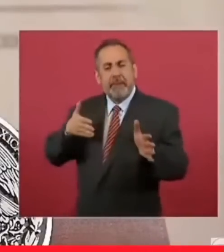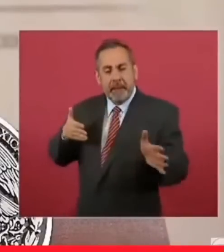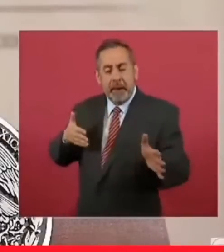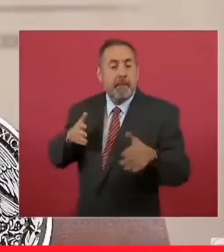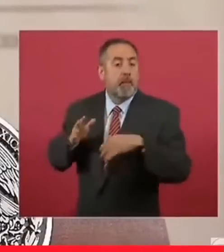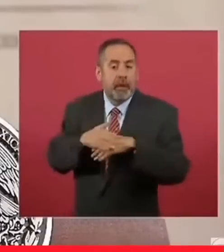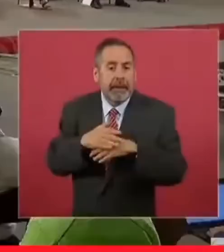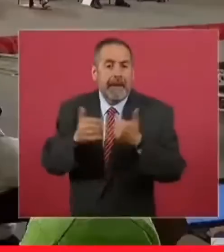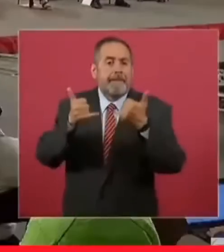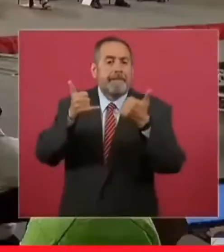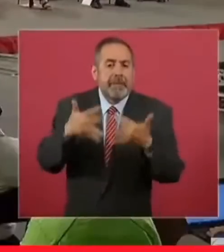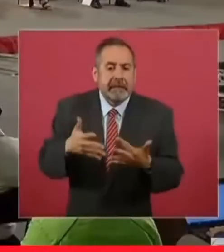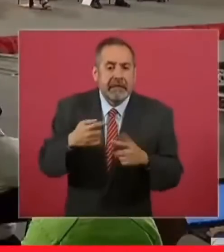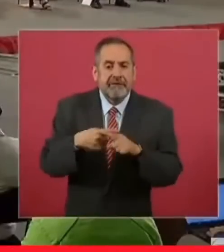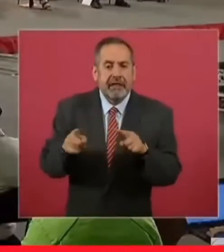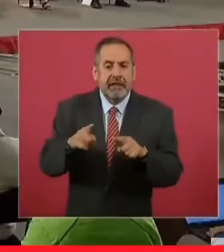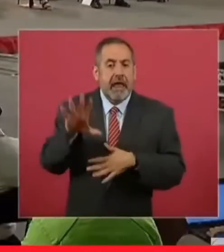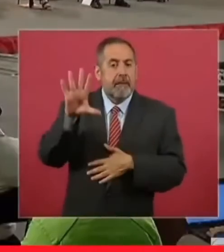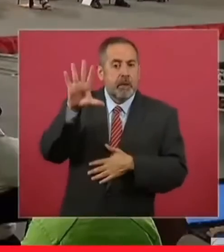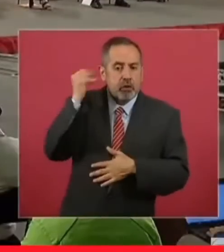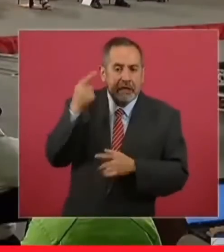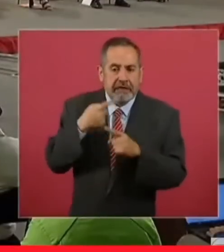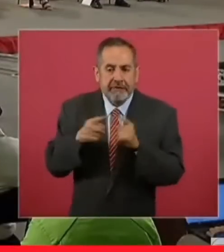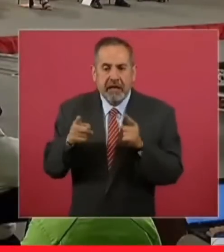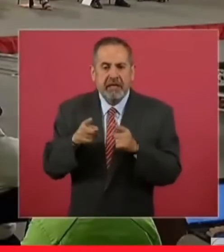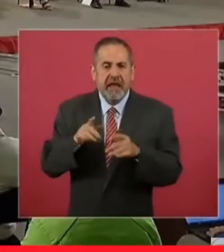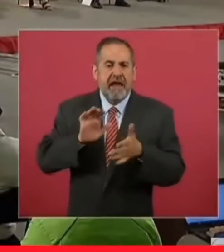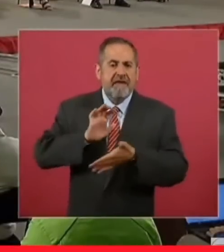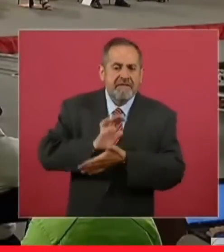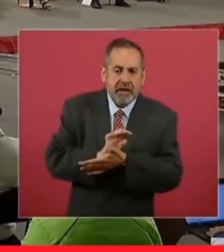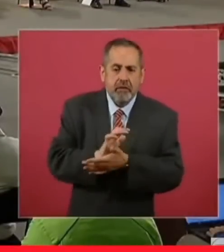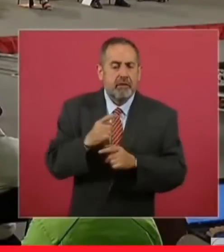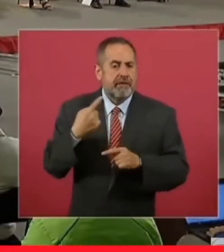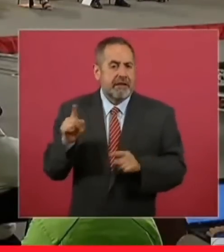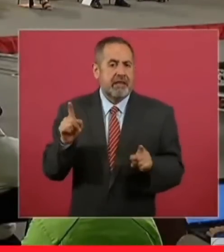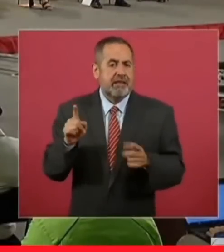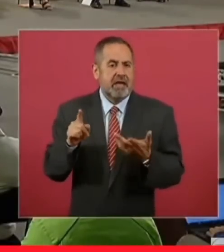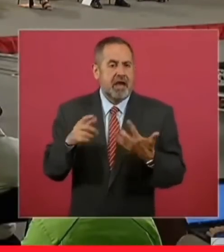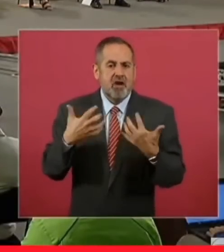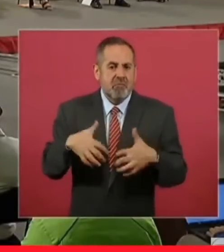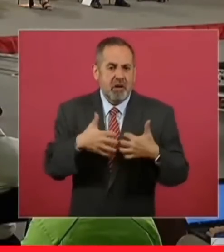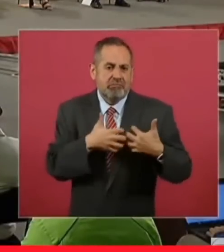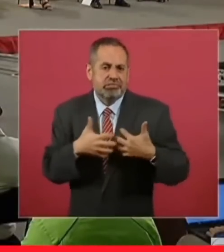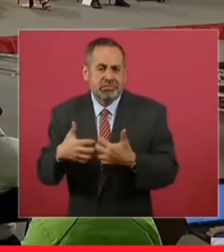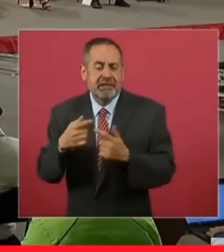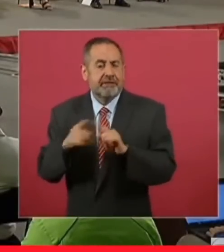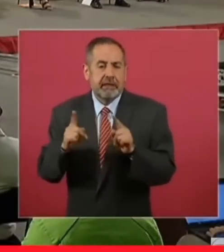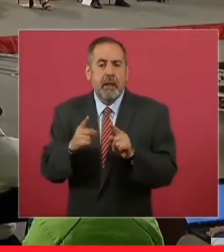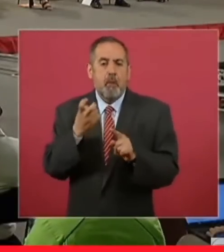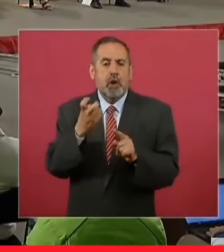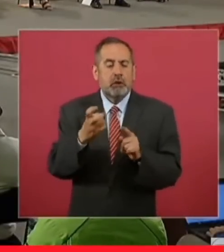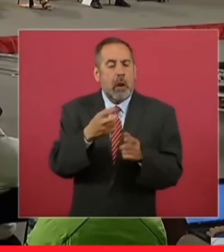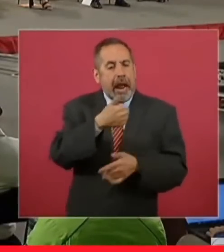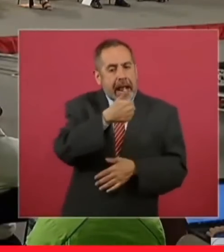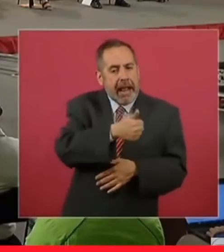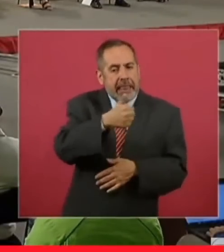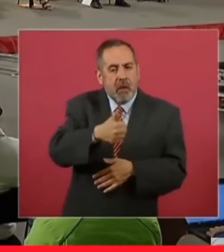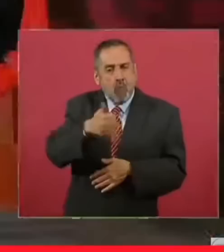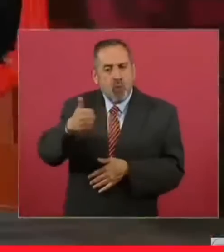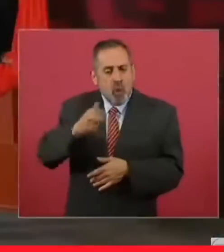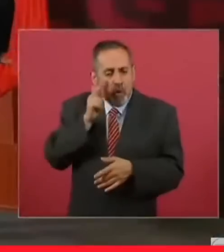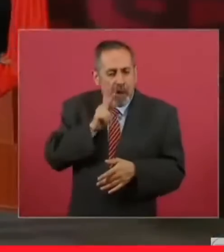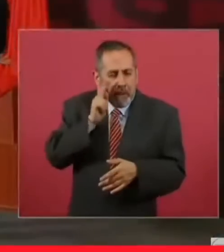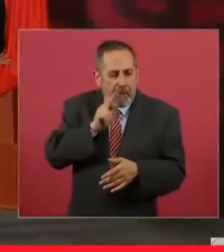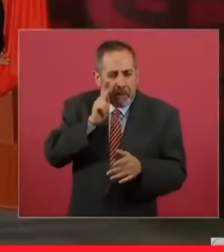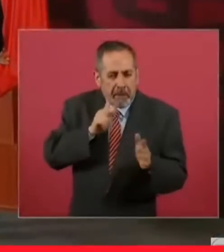son diferentes, la velocidad es diferente, la tracción es diferente, el número de motores es diferente. Entonces tenemos que garantizar que todo funcione